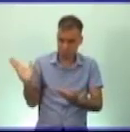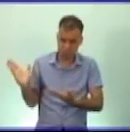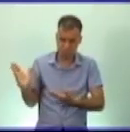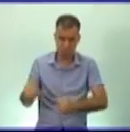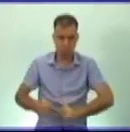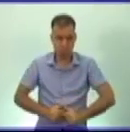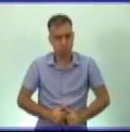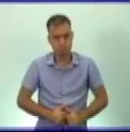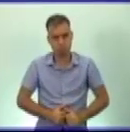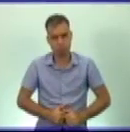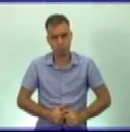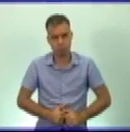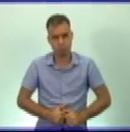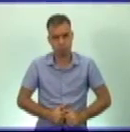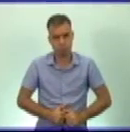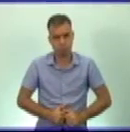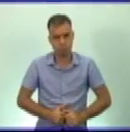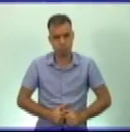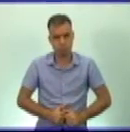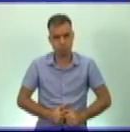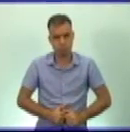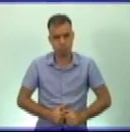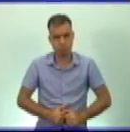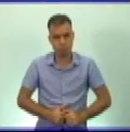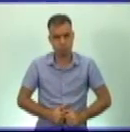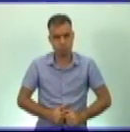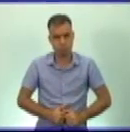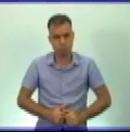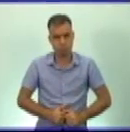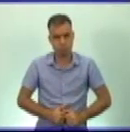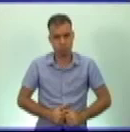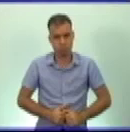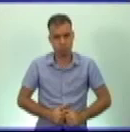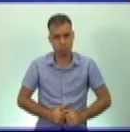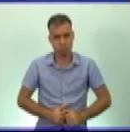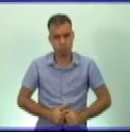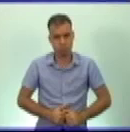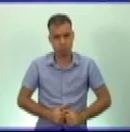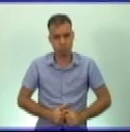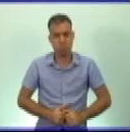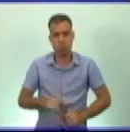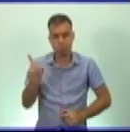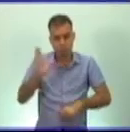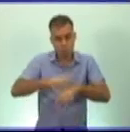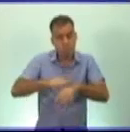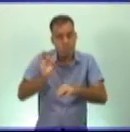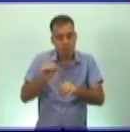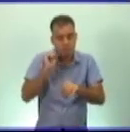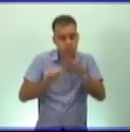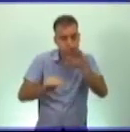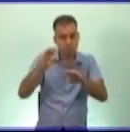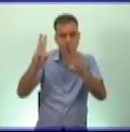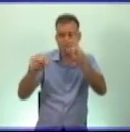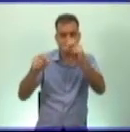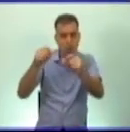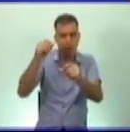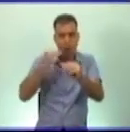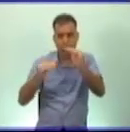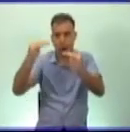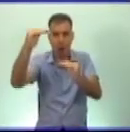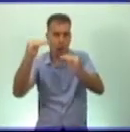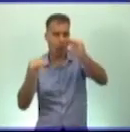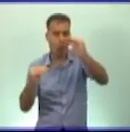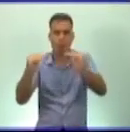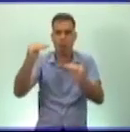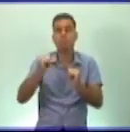ganancia real o aparente de electrones y esto provoca que varíen los números de oxidación. Fíjense que es